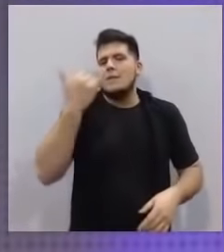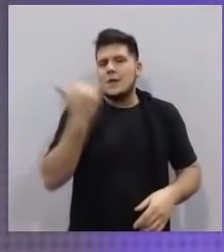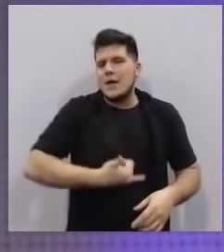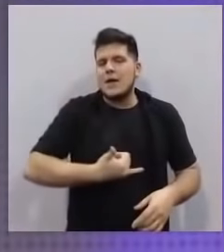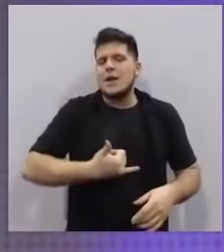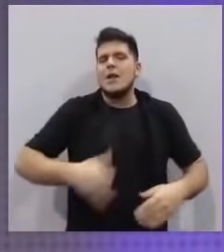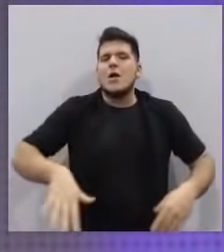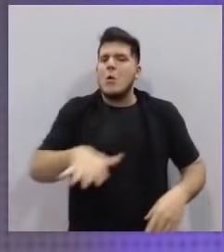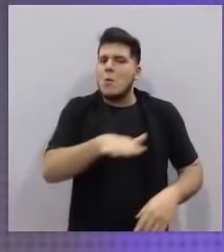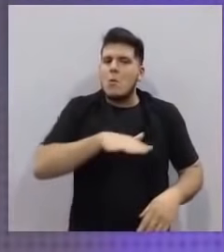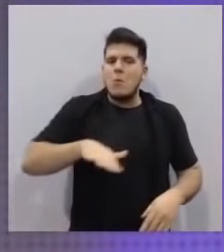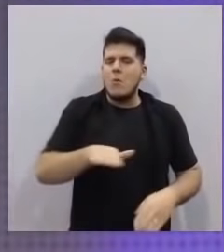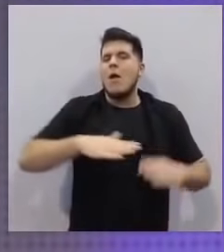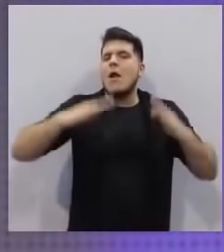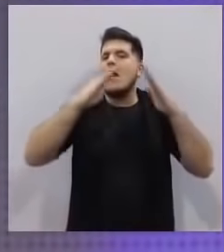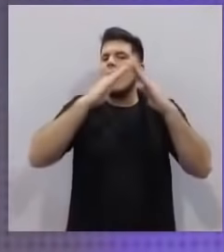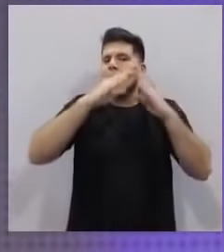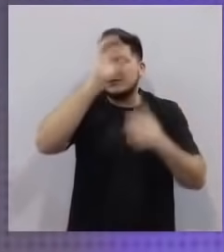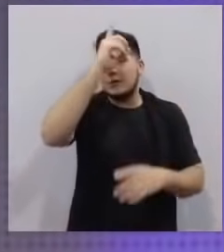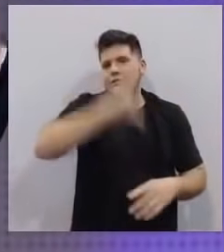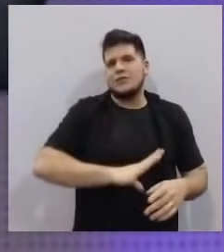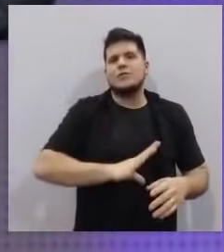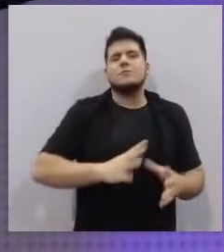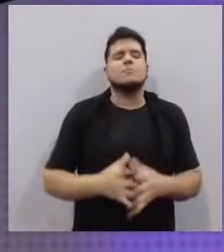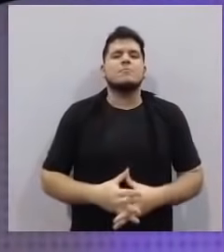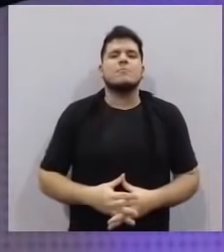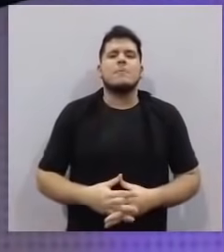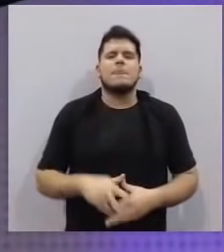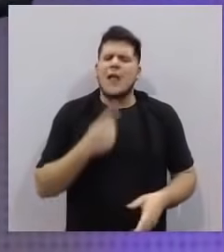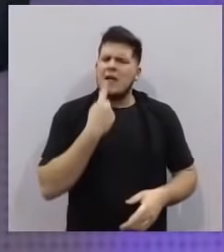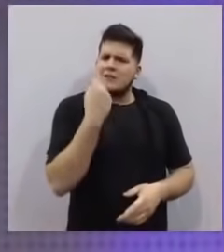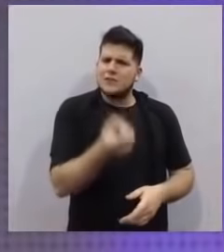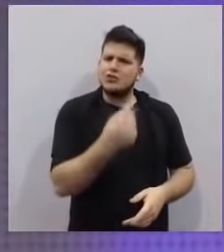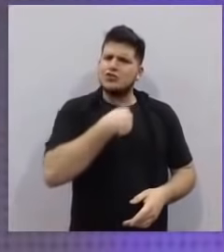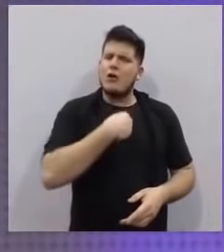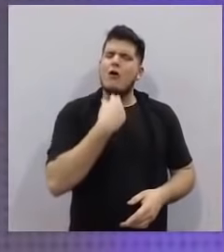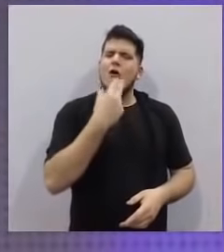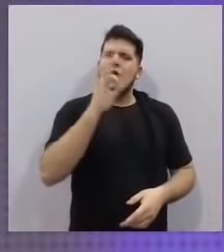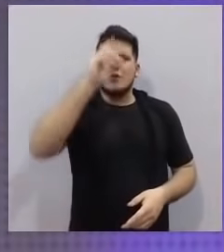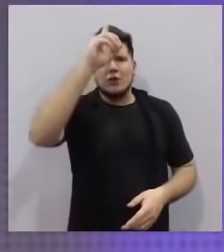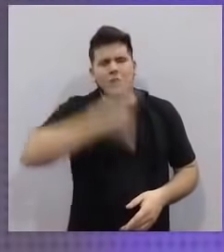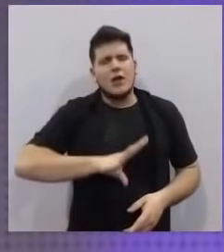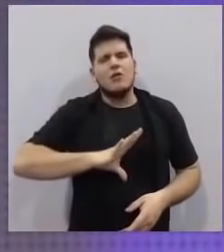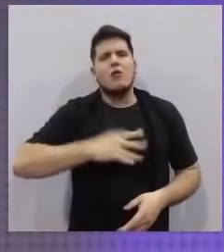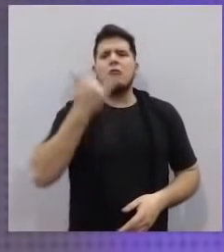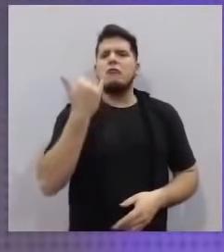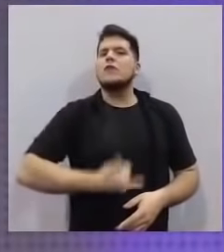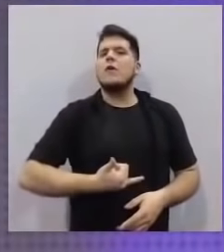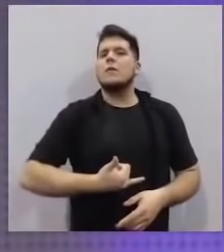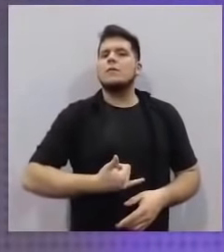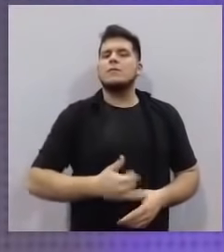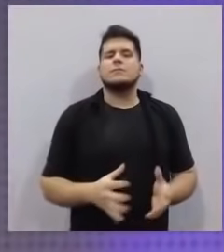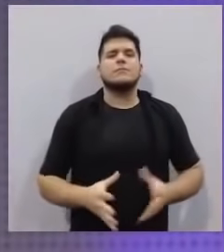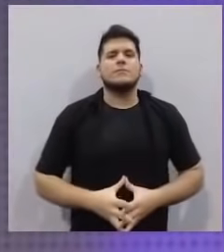de dios dial otra vez soy hijo de dios lucas 12 32 dice el señor